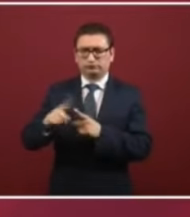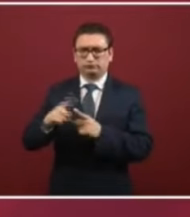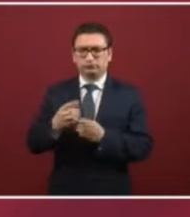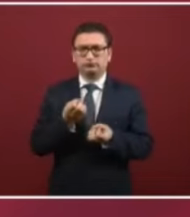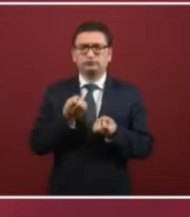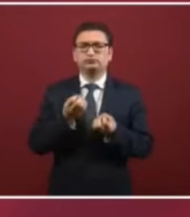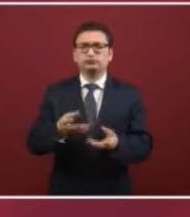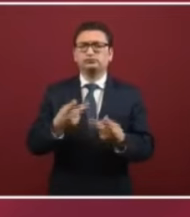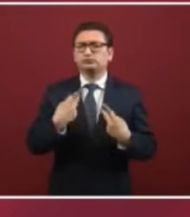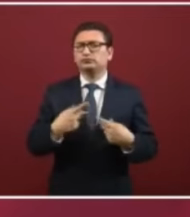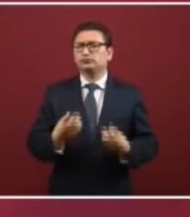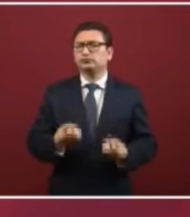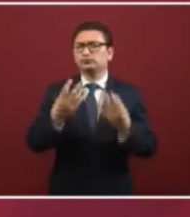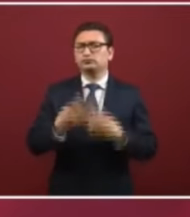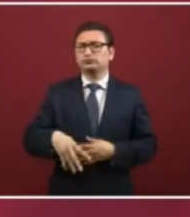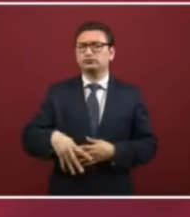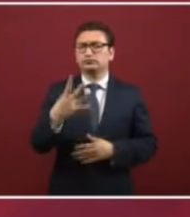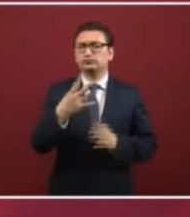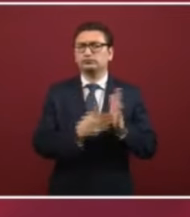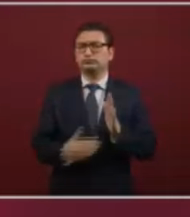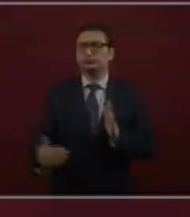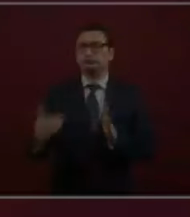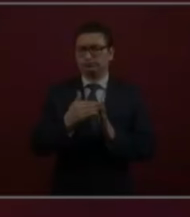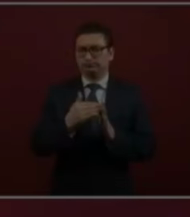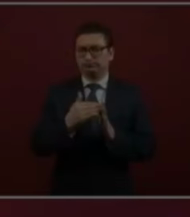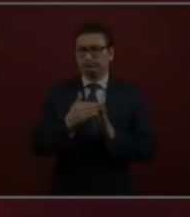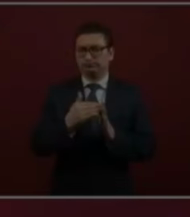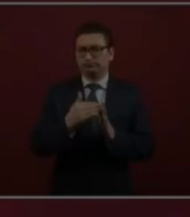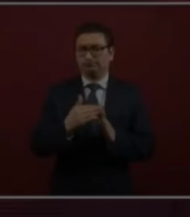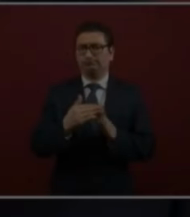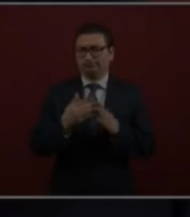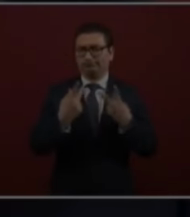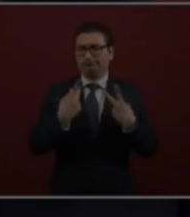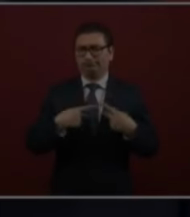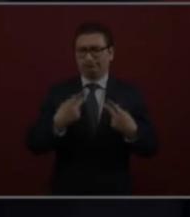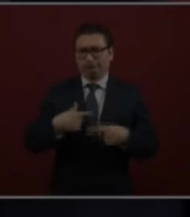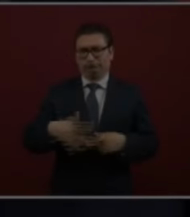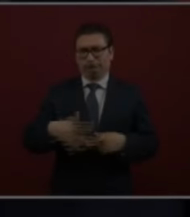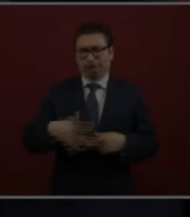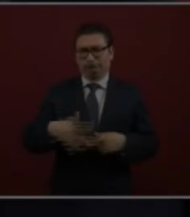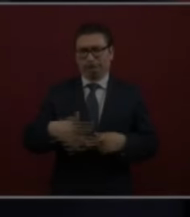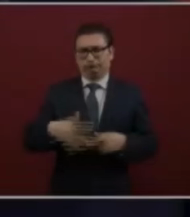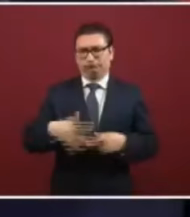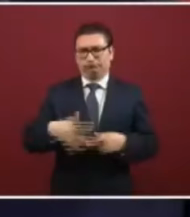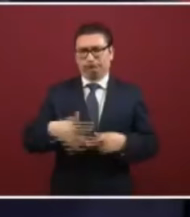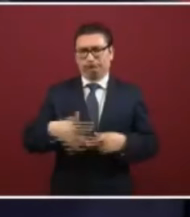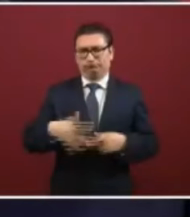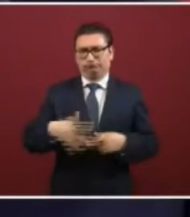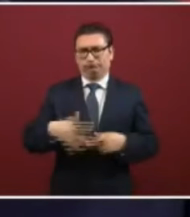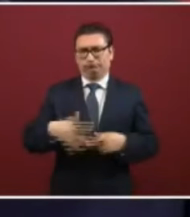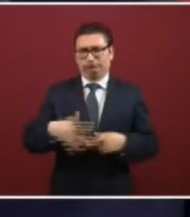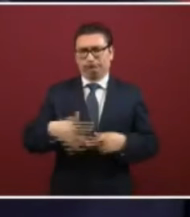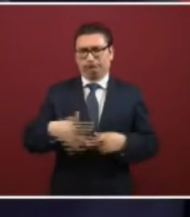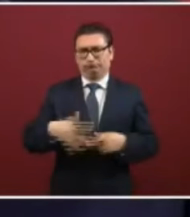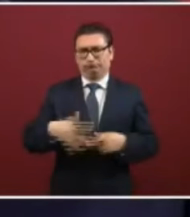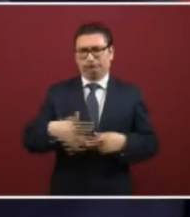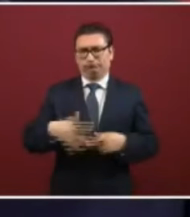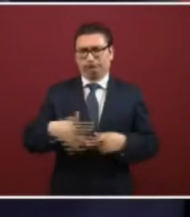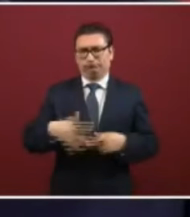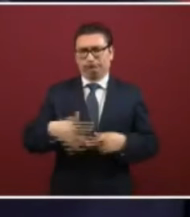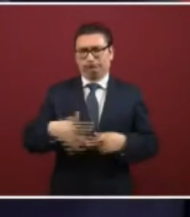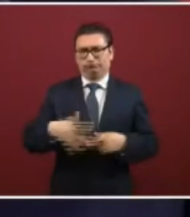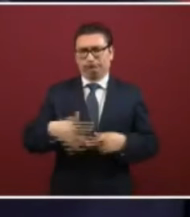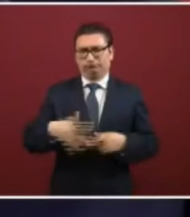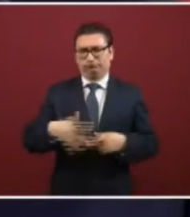14 millones de personas de manera directa. ¿Qué tal, eh?